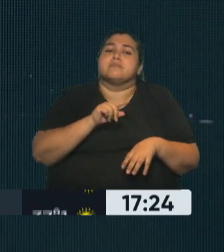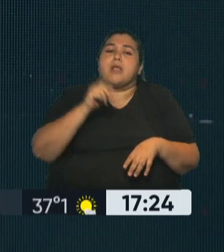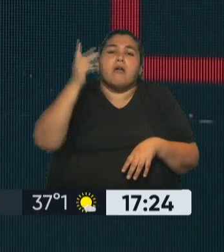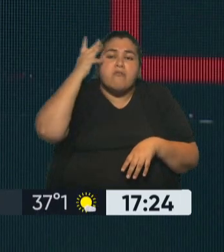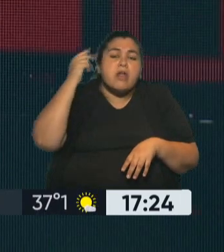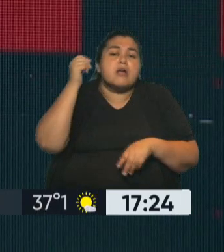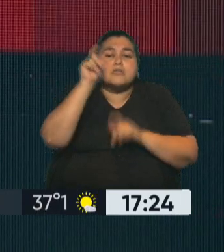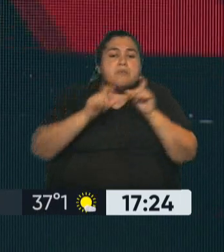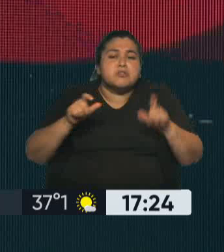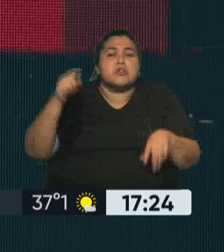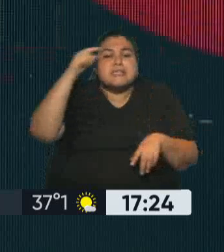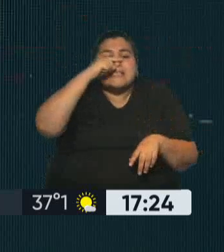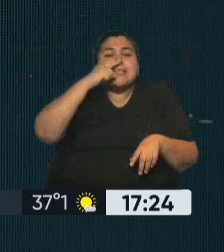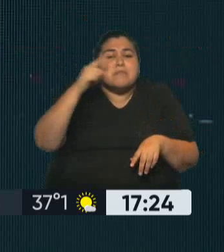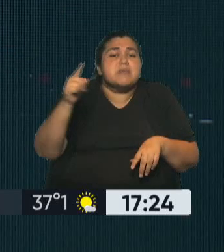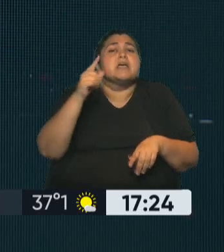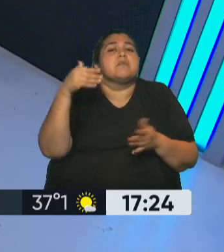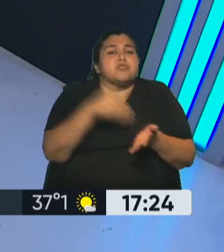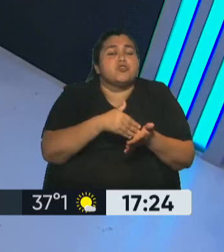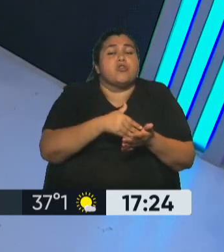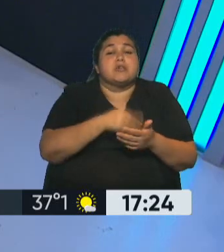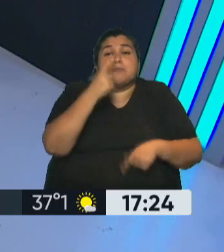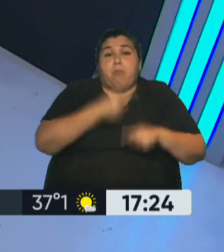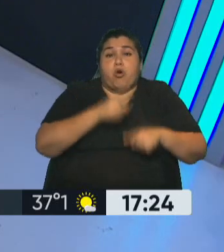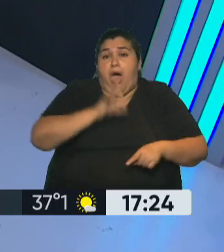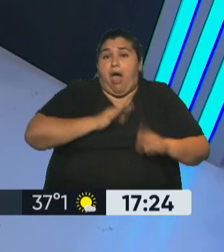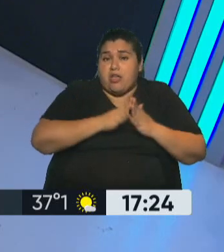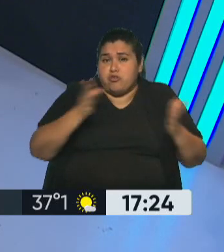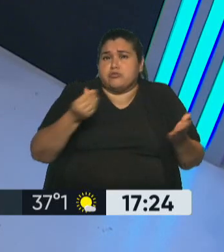franceses reciben 7.000 millones de euros anuales. Es decir, que Europa,